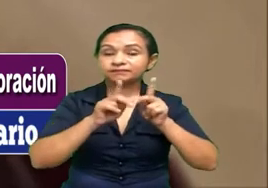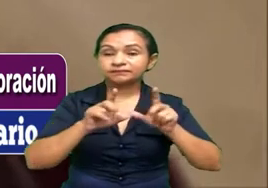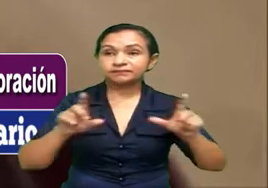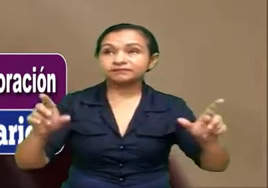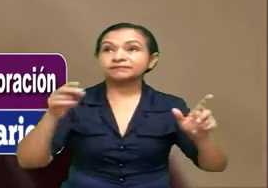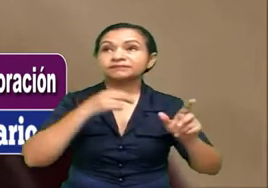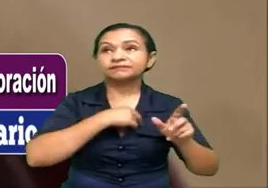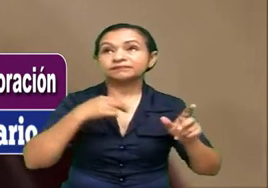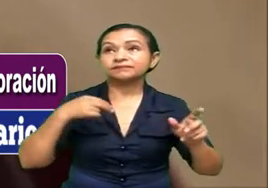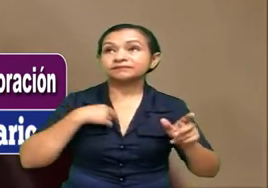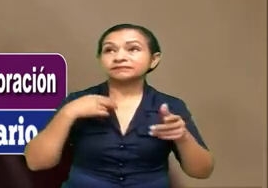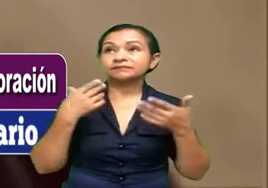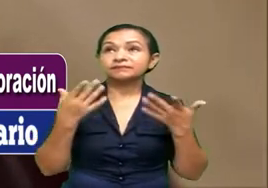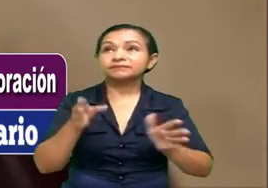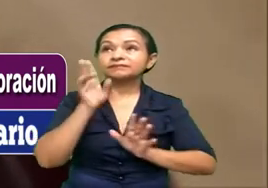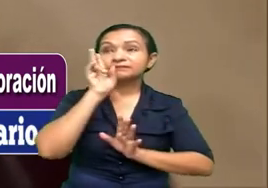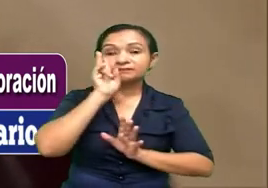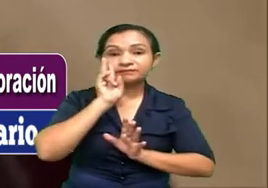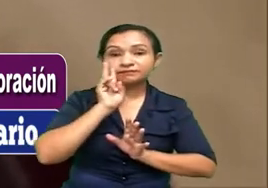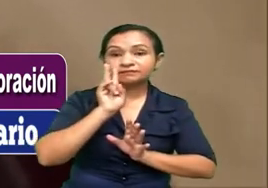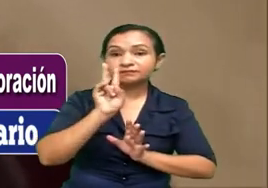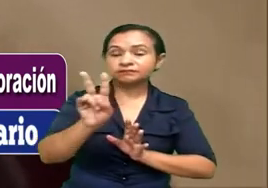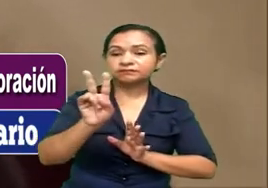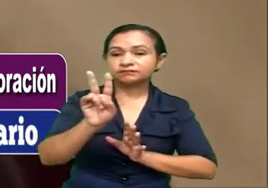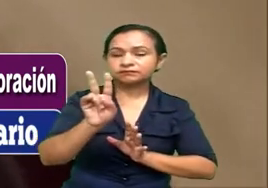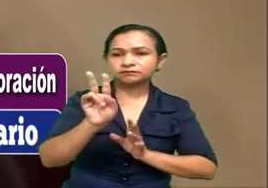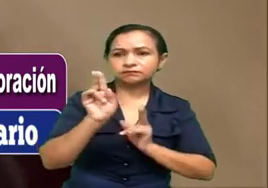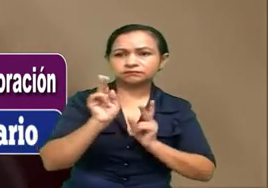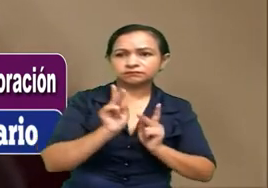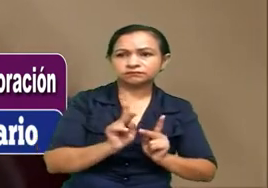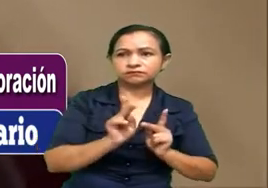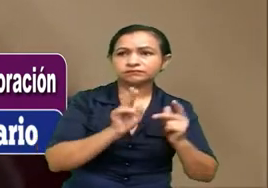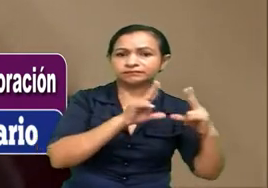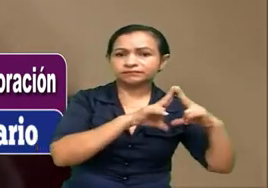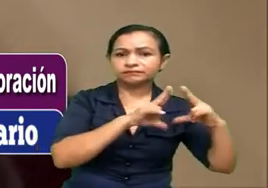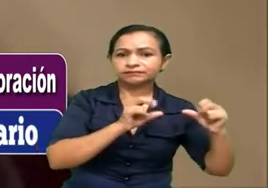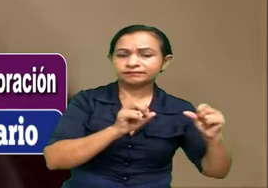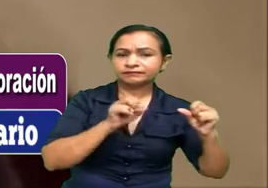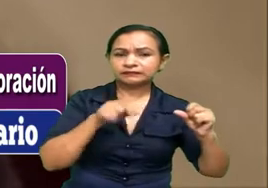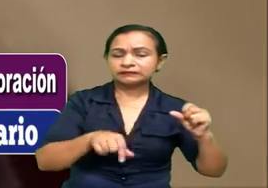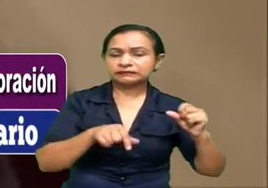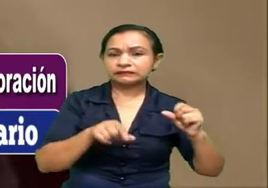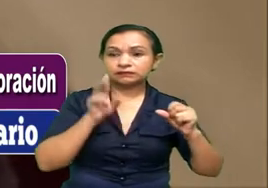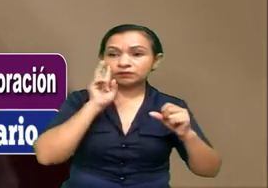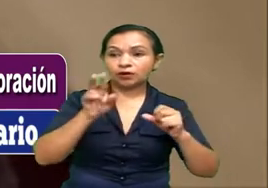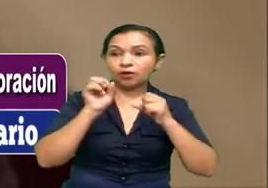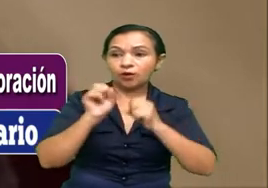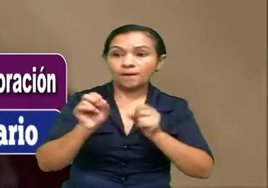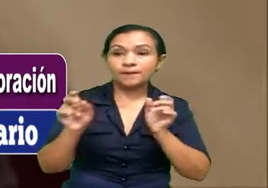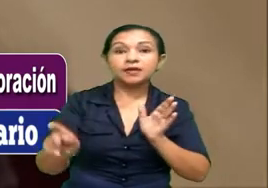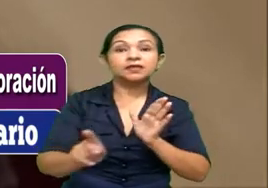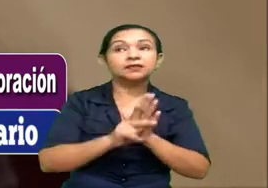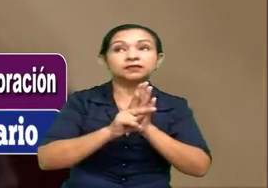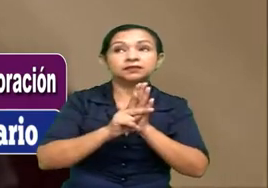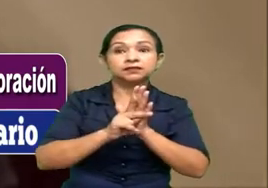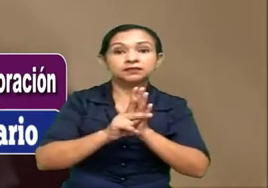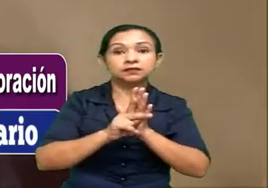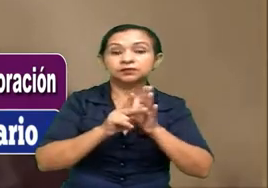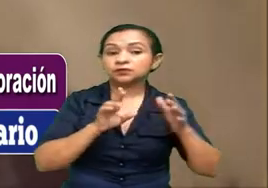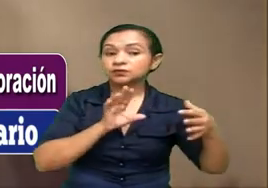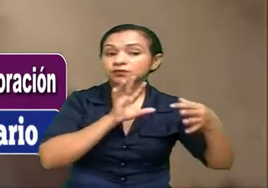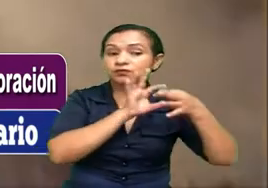y eso lo miran los democráticos y lo miran los legitimistas, y entonces se